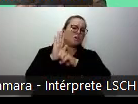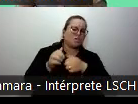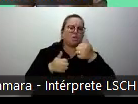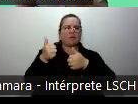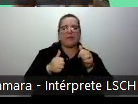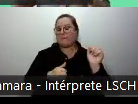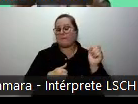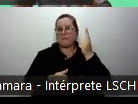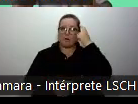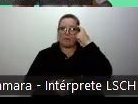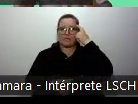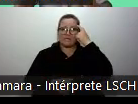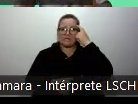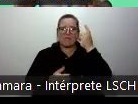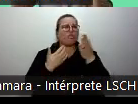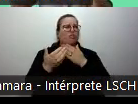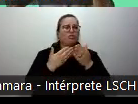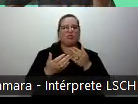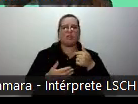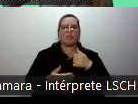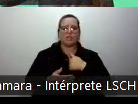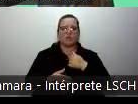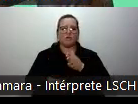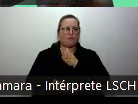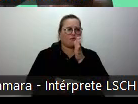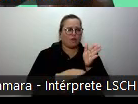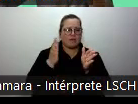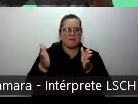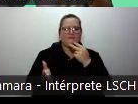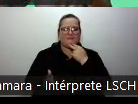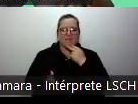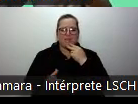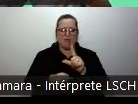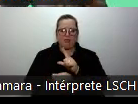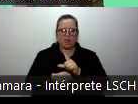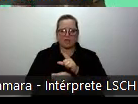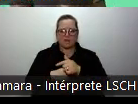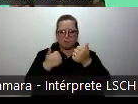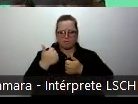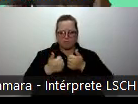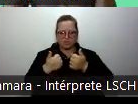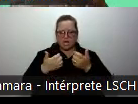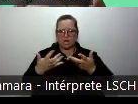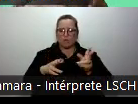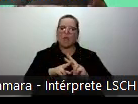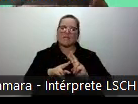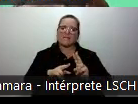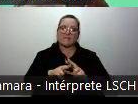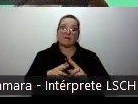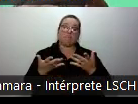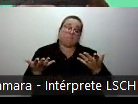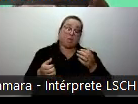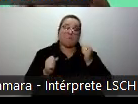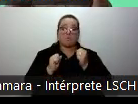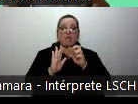realidad pensar es hacia dónde vas a ir en tu vida laboral como profesional pueden haber proyectos de vida